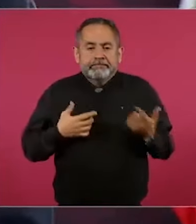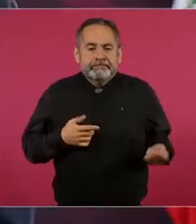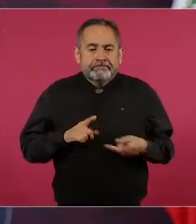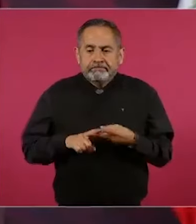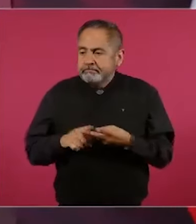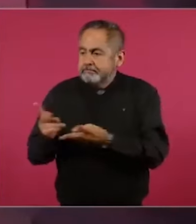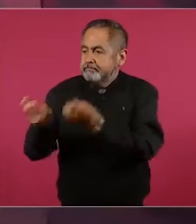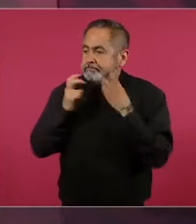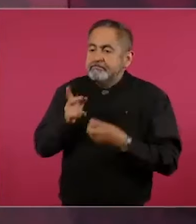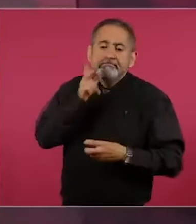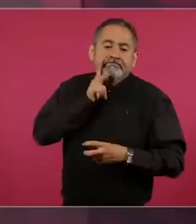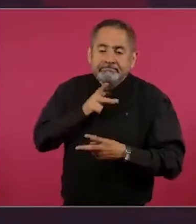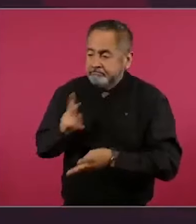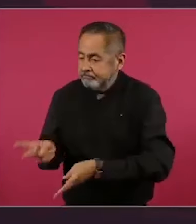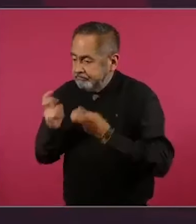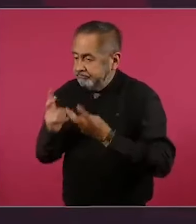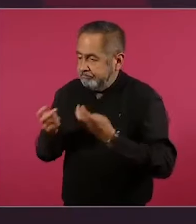robar el petróleo,